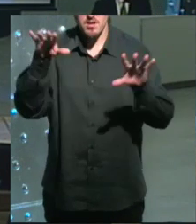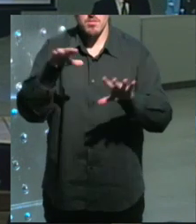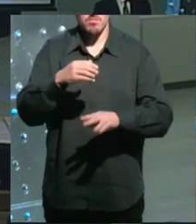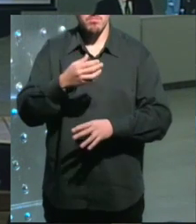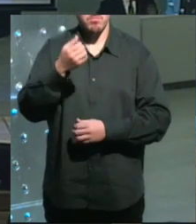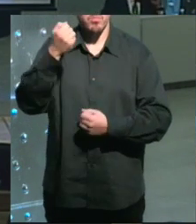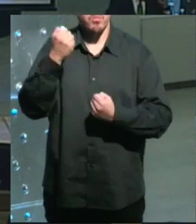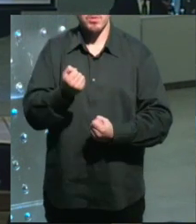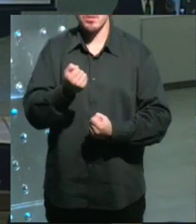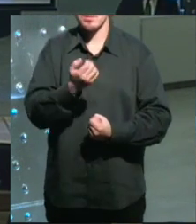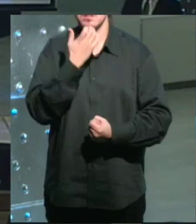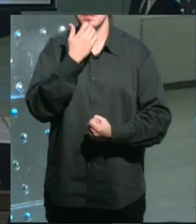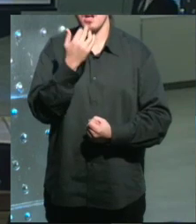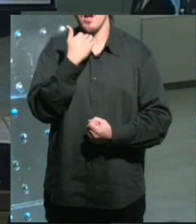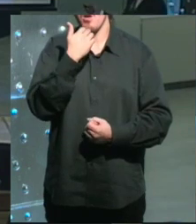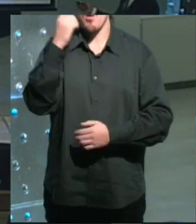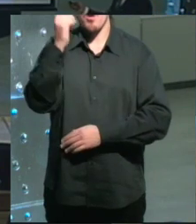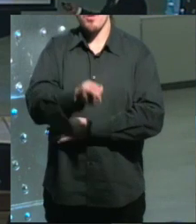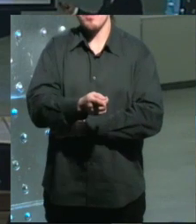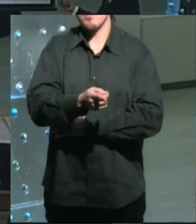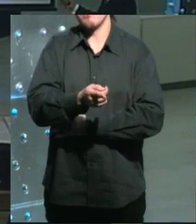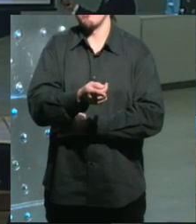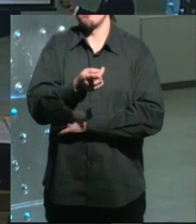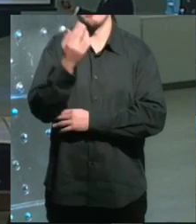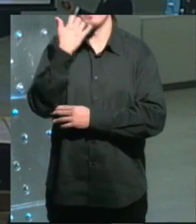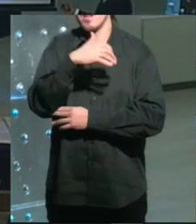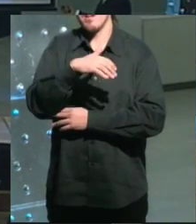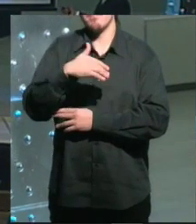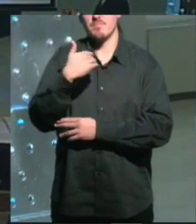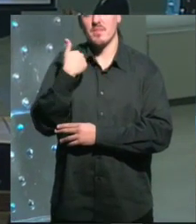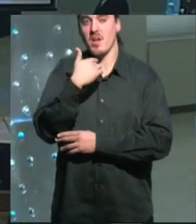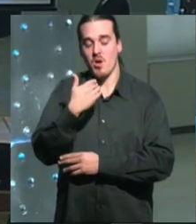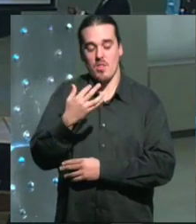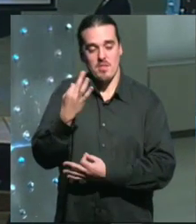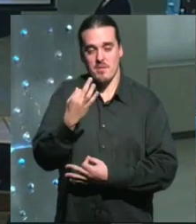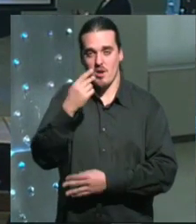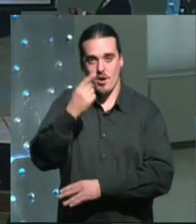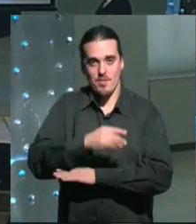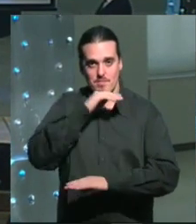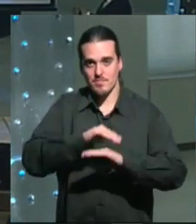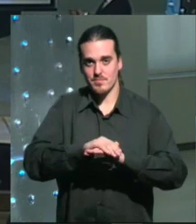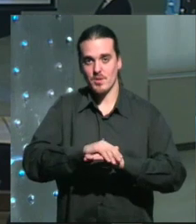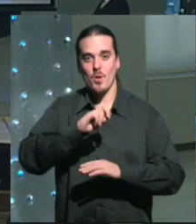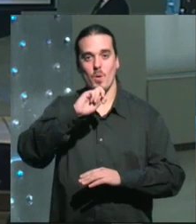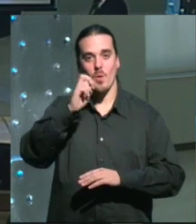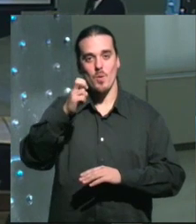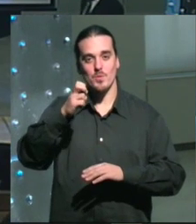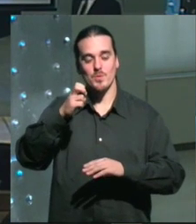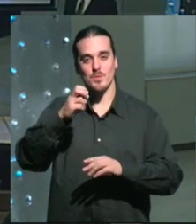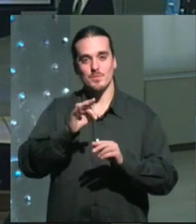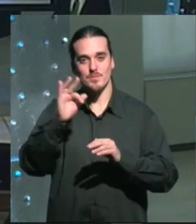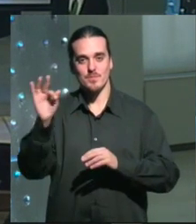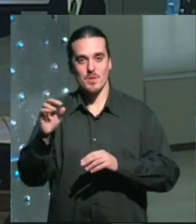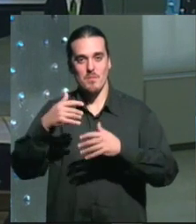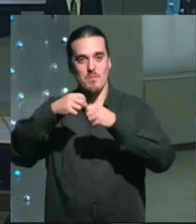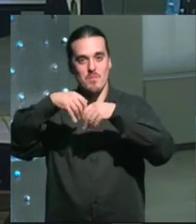ejecución de la orden, no el que pueda pensar. Al otro lado tendríamos un modelo de estructura organizacional de falta de